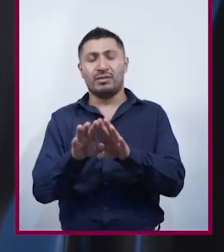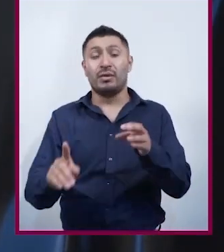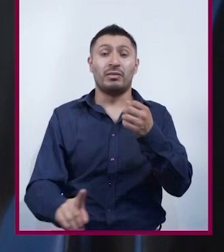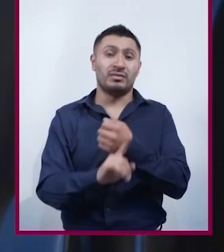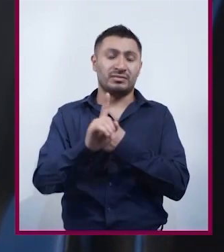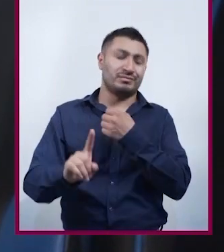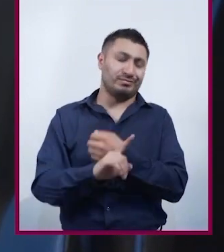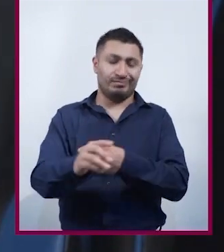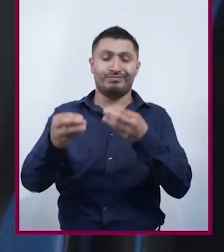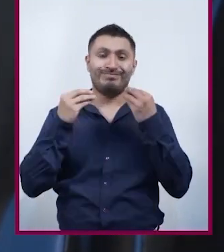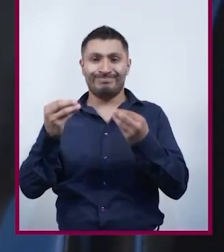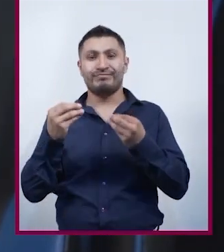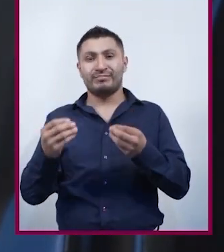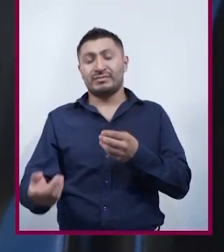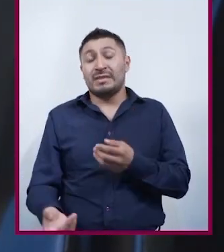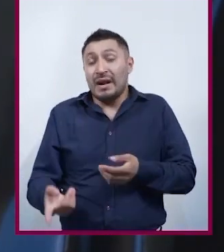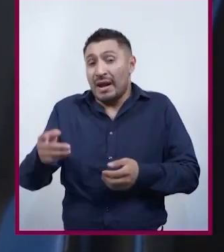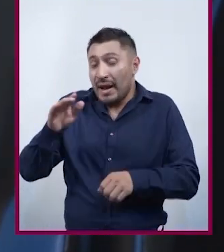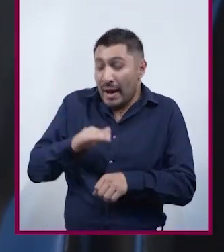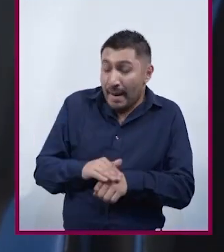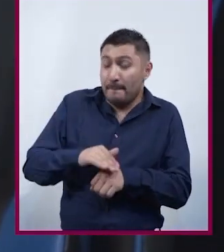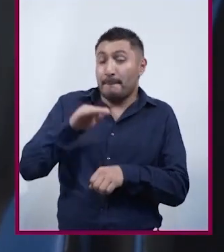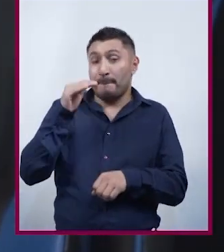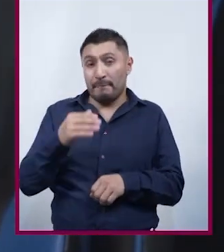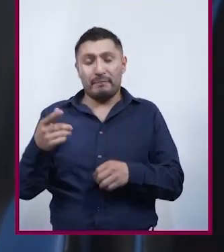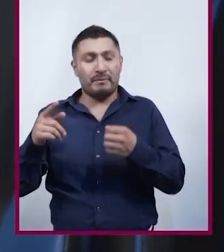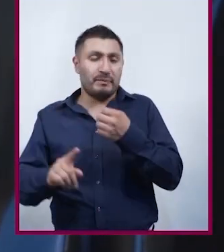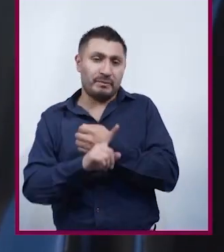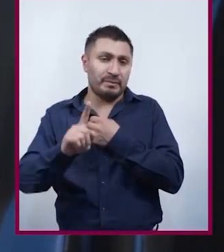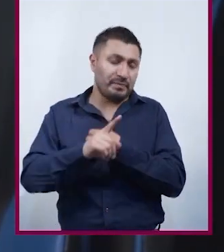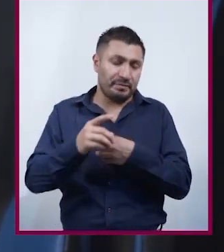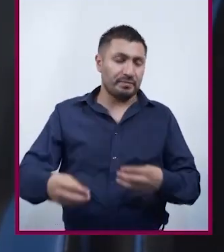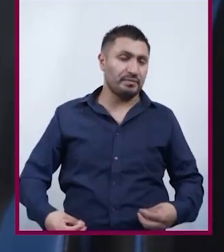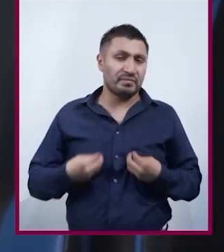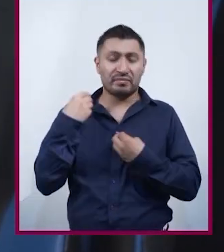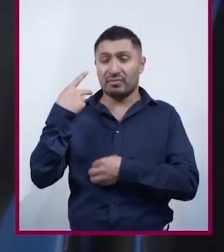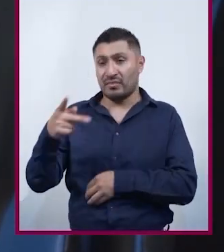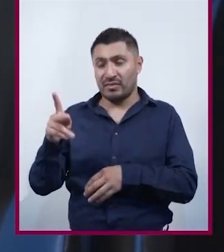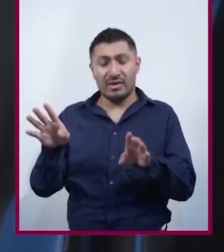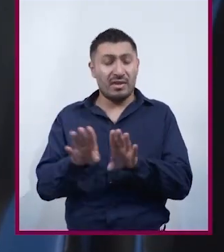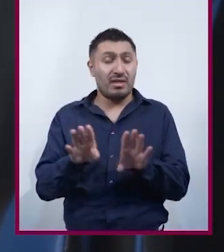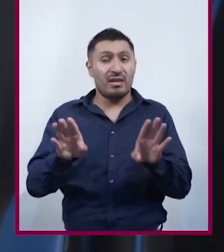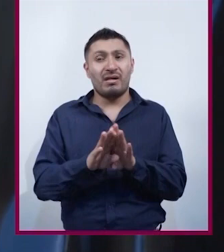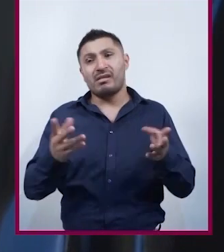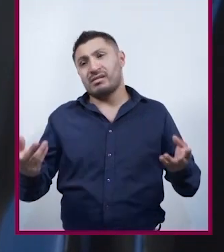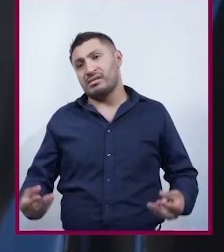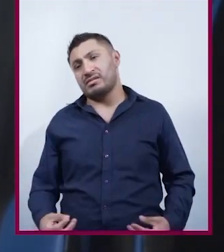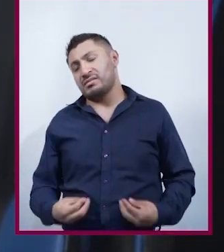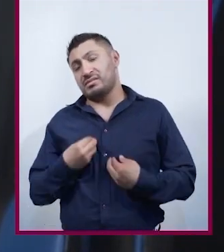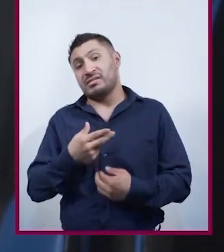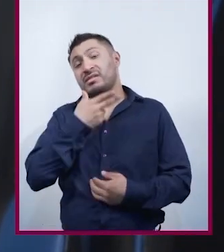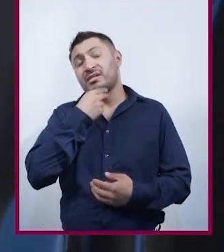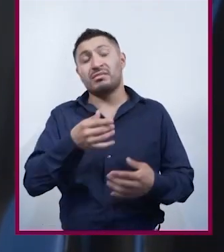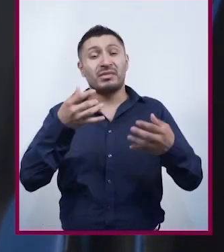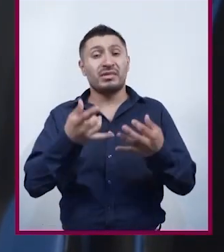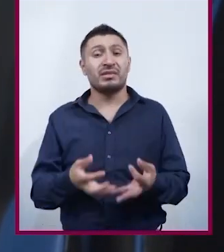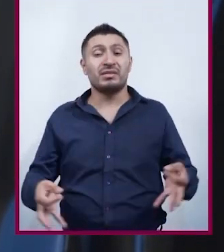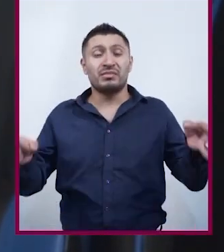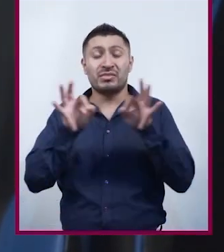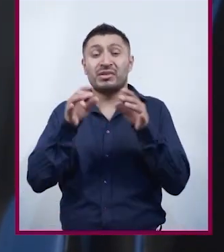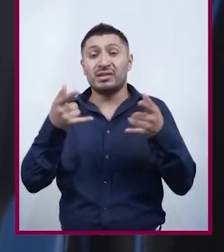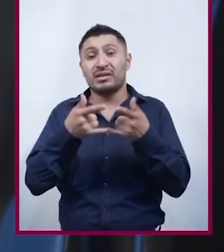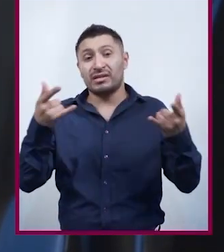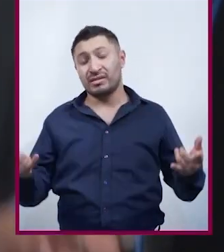y eso le trajo muchas problemáticas que, sumadas a las complicaciones de su vida personal, dieron como resultado la vida de un